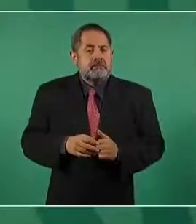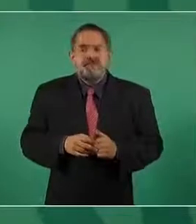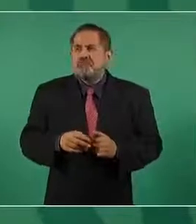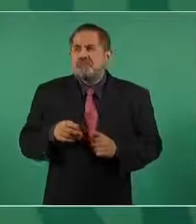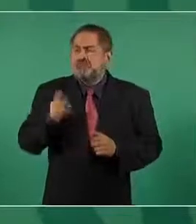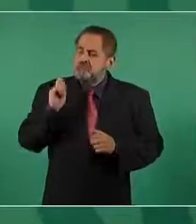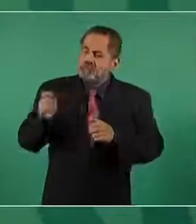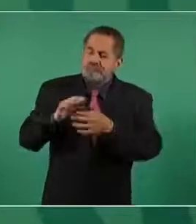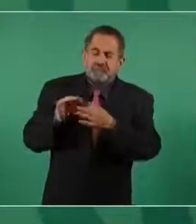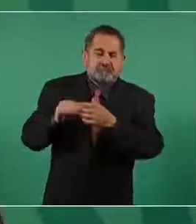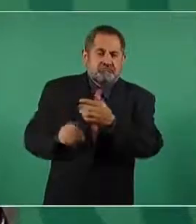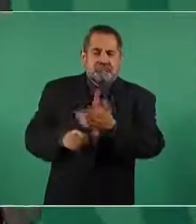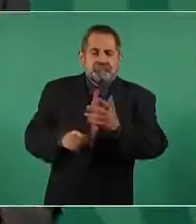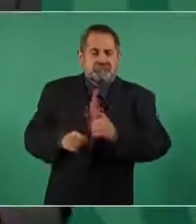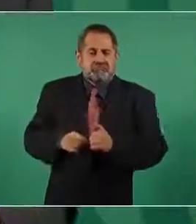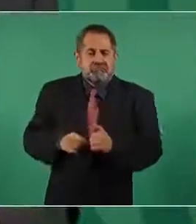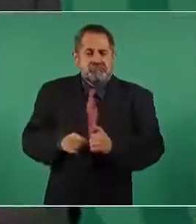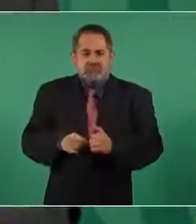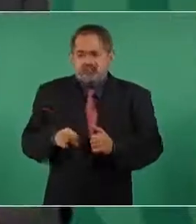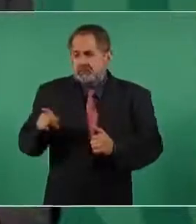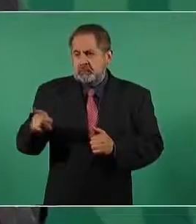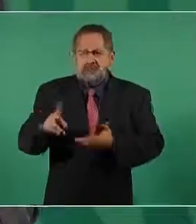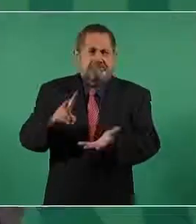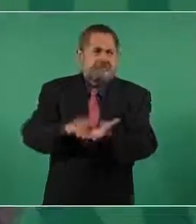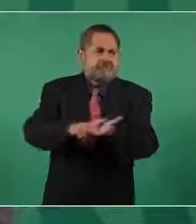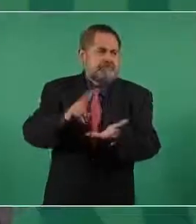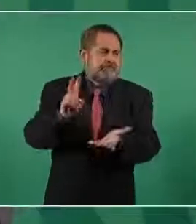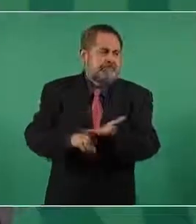como un tesoro,